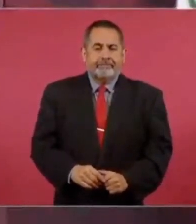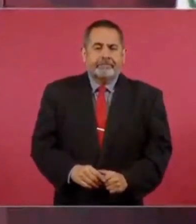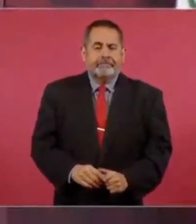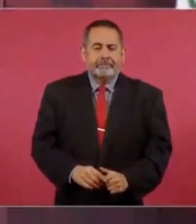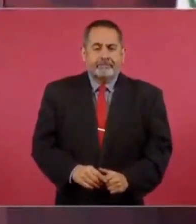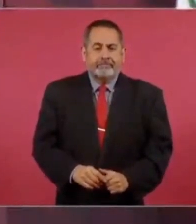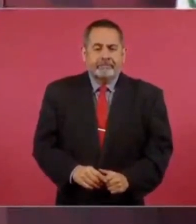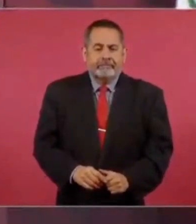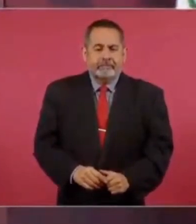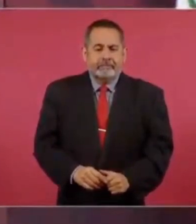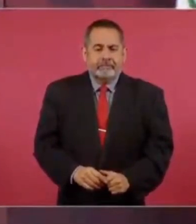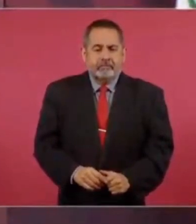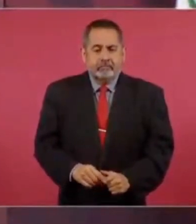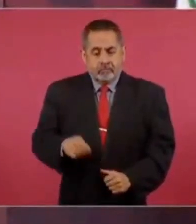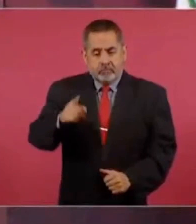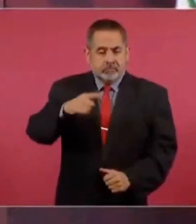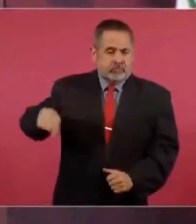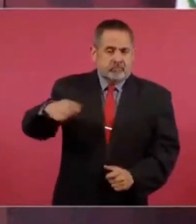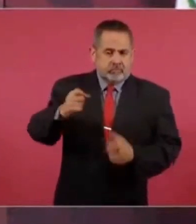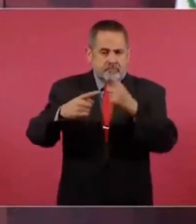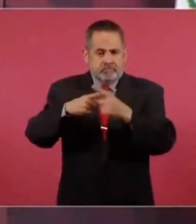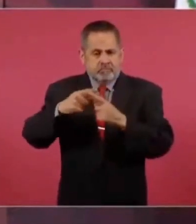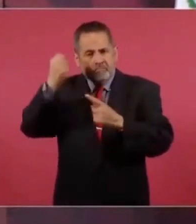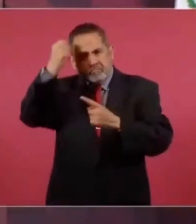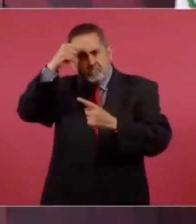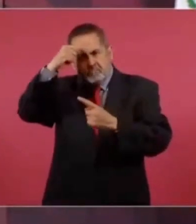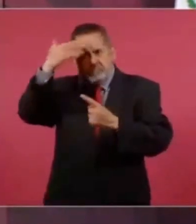cubiertos en lo teórico, ¿no?